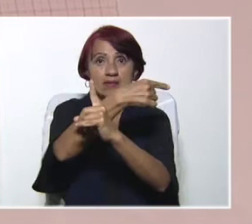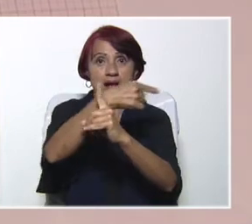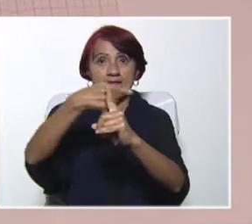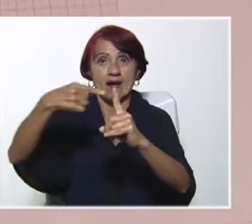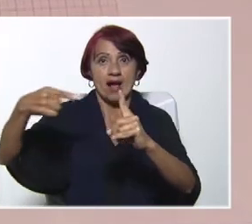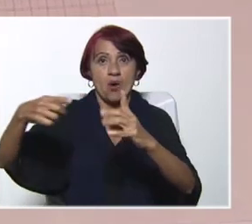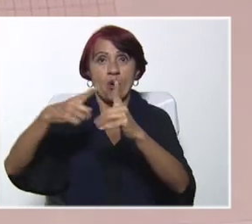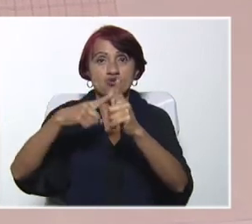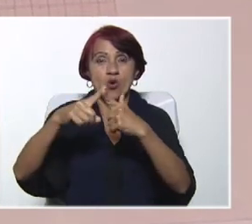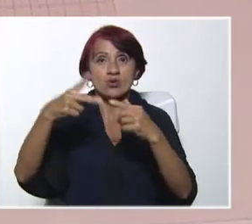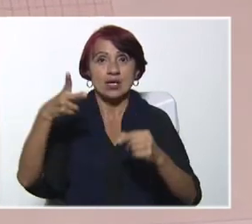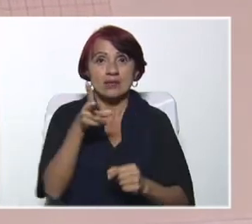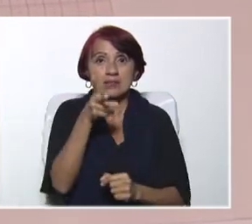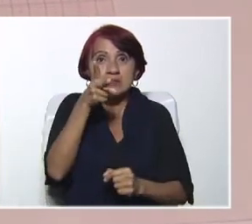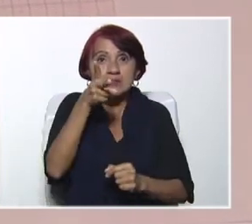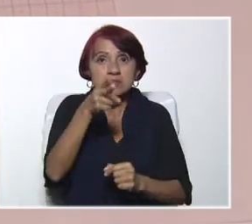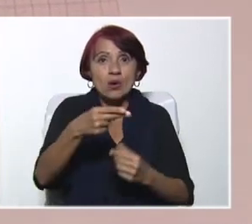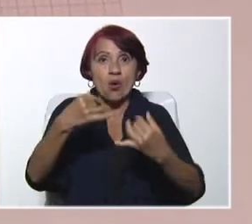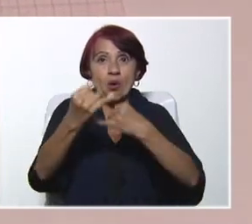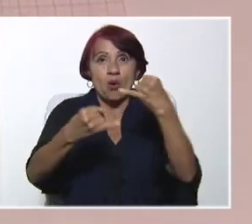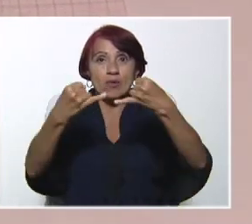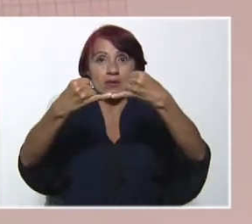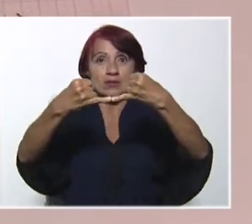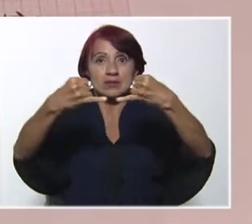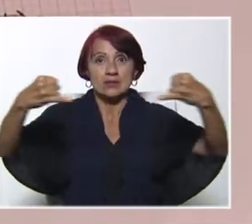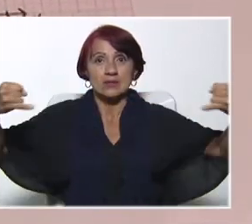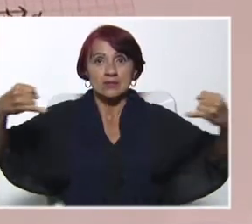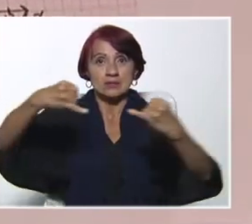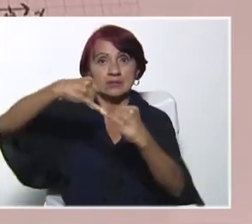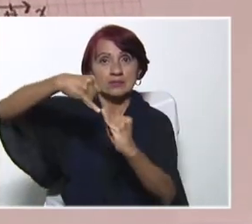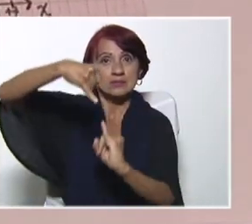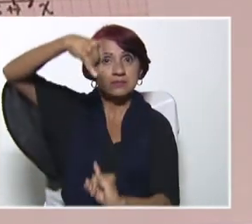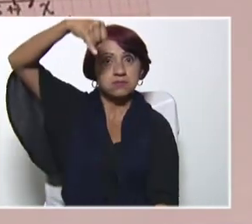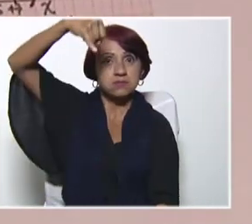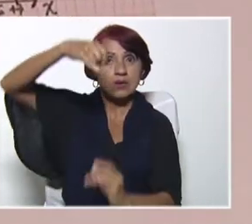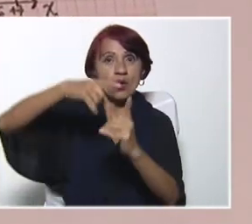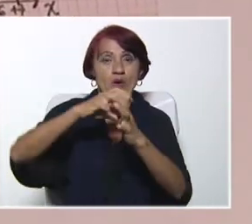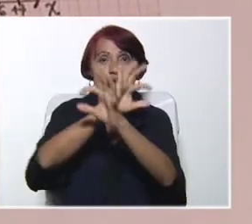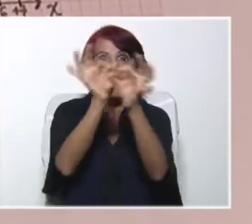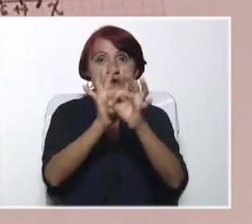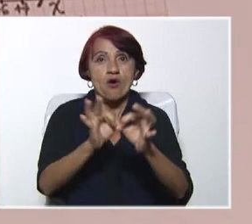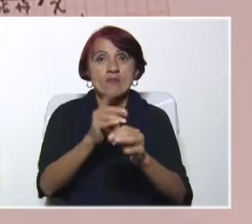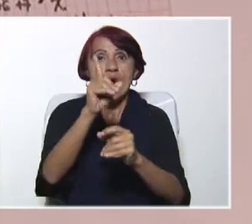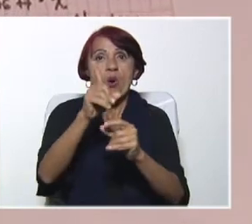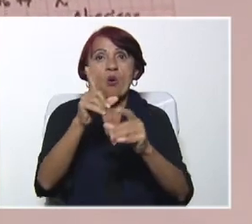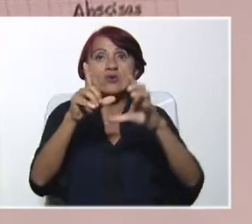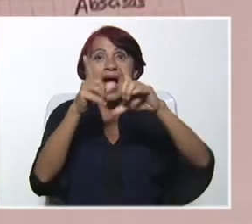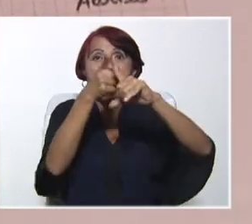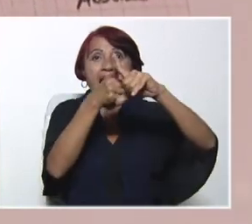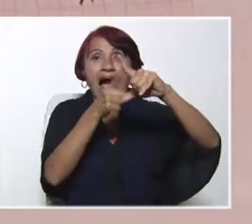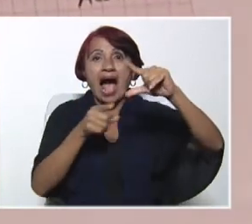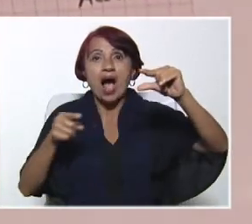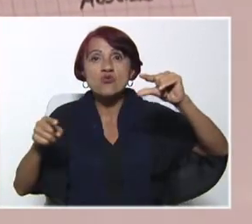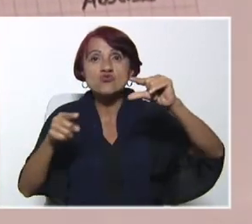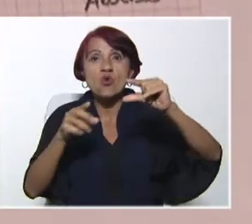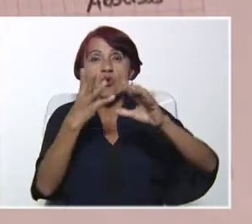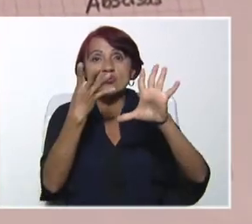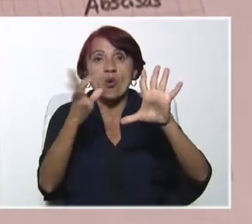Donde cortan, ese se le conoce como el origen y forma un ángulo de 90